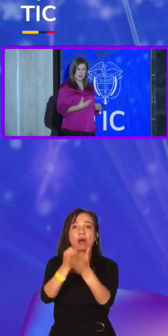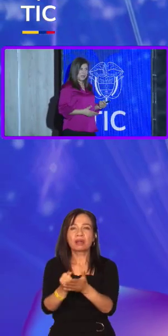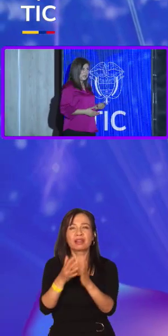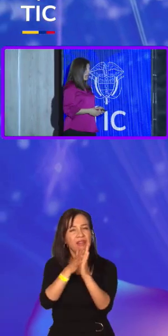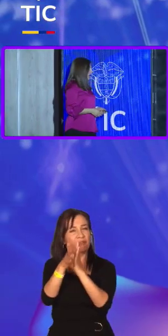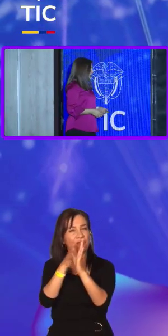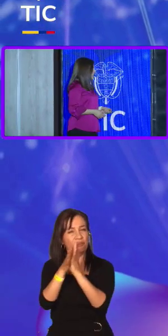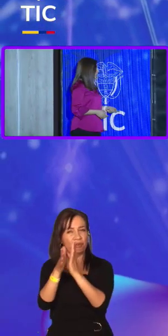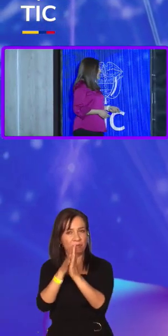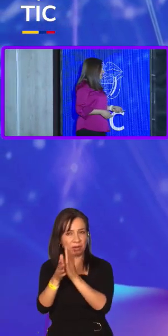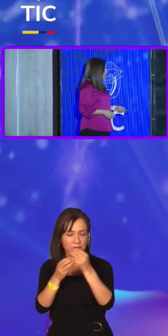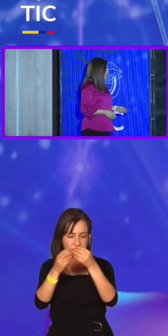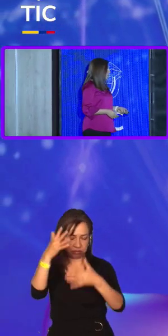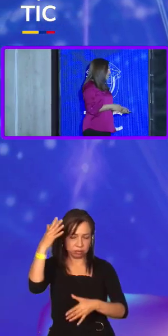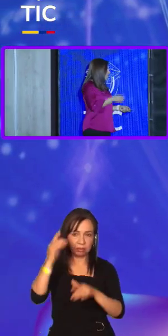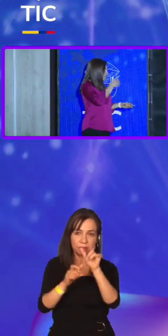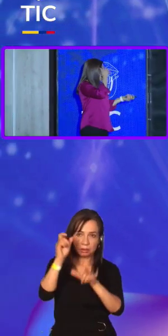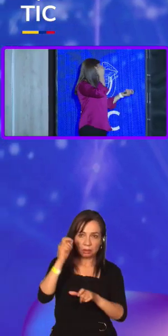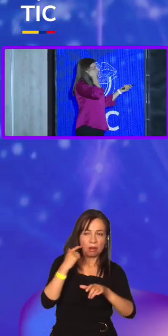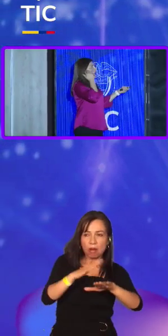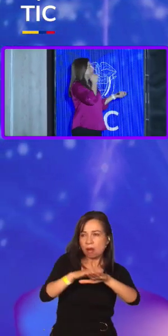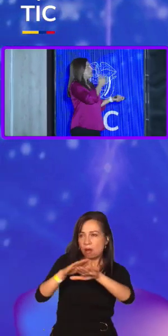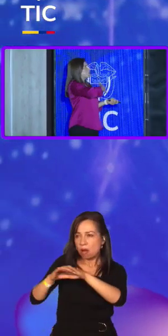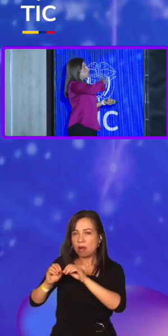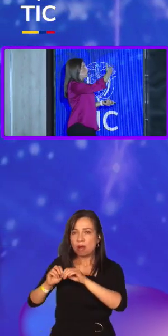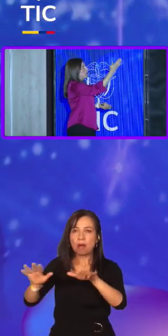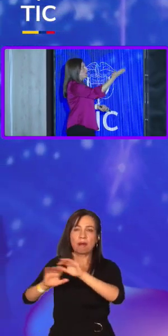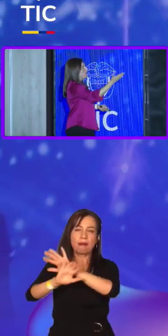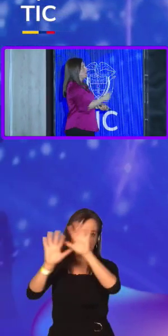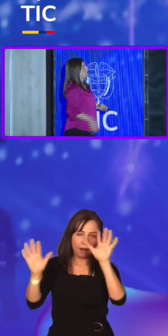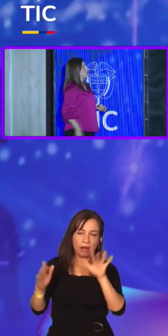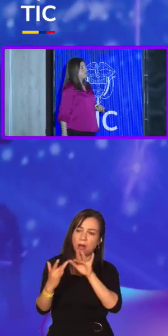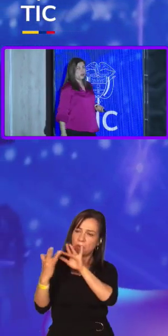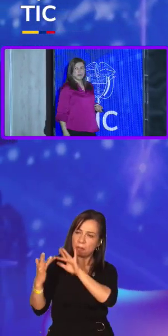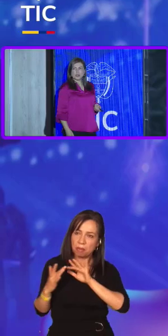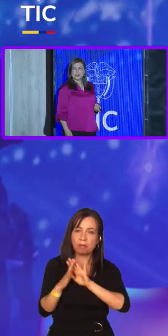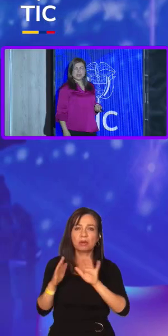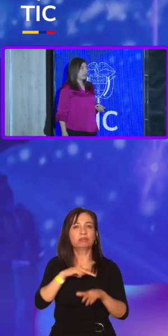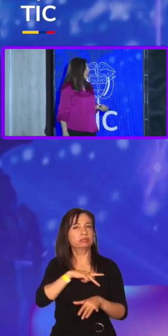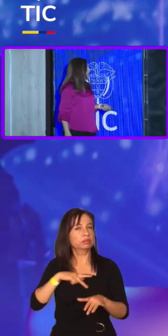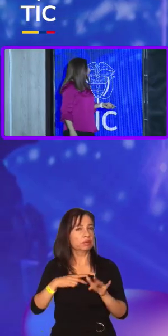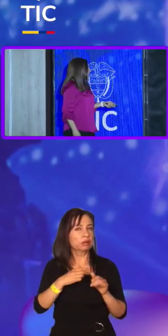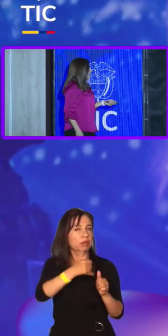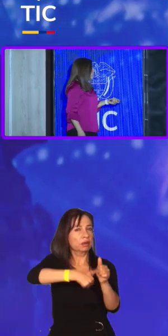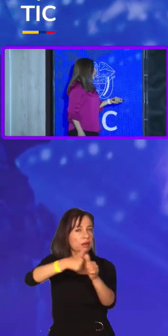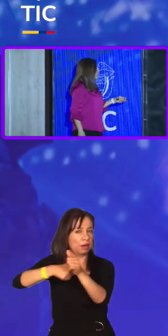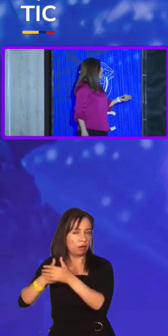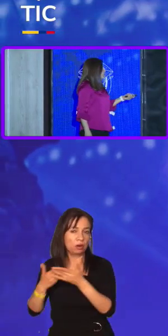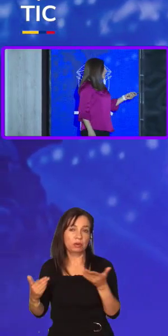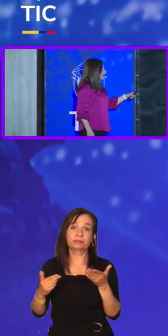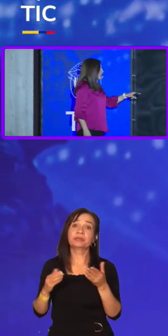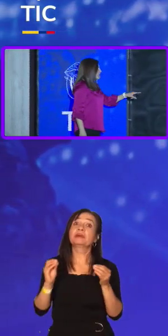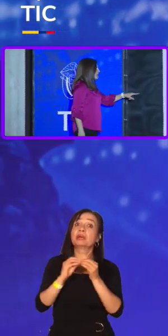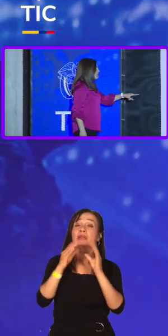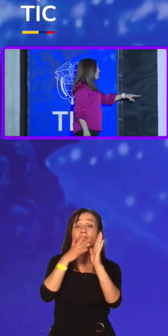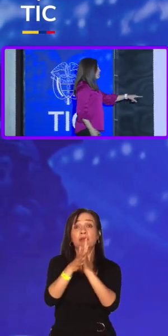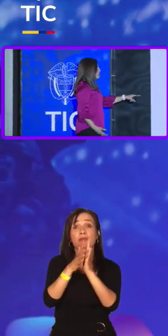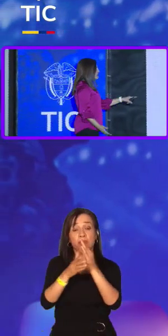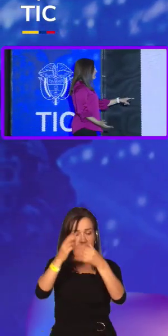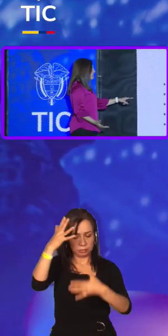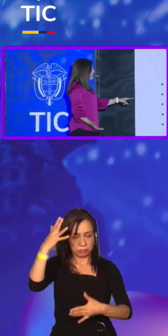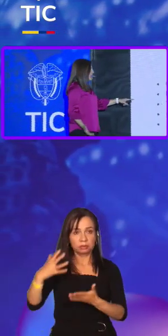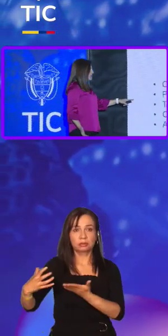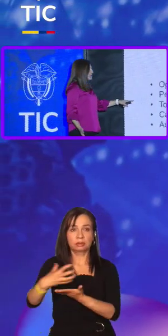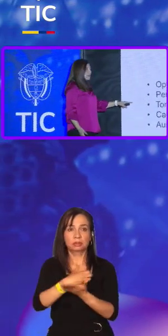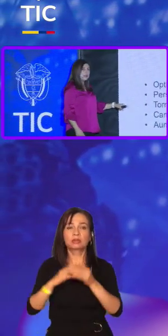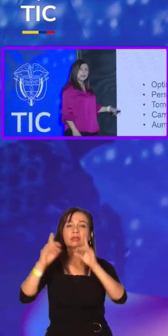la información que llega a las personas. Además, con toda la información que podemos obtener, logramos decisiones